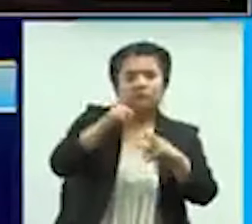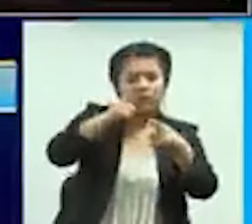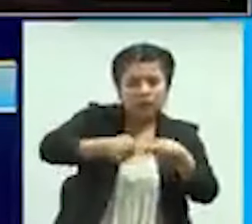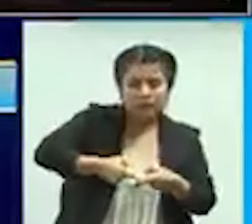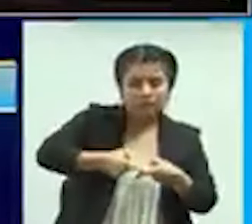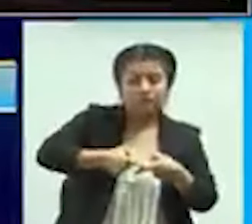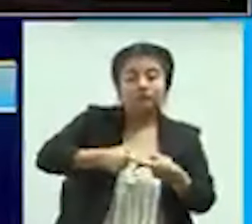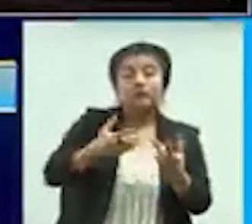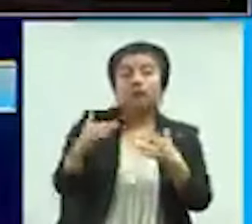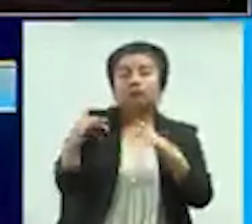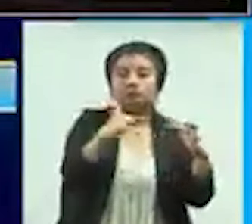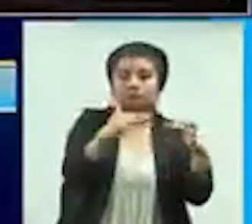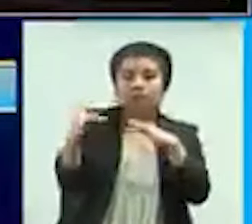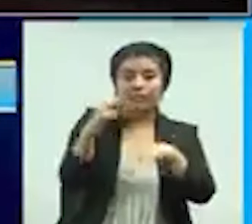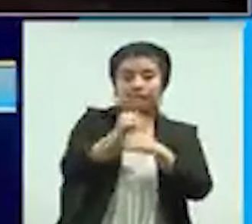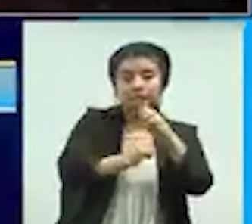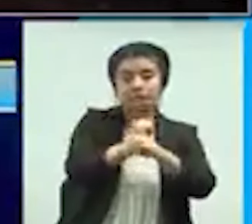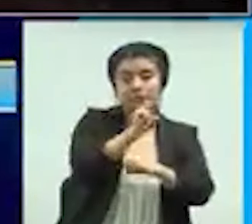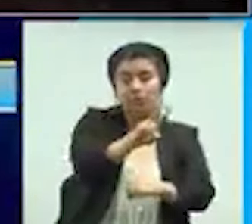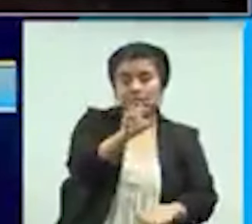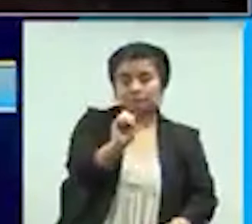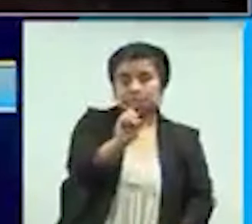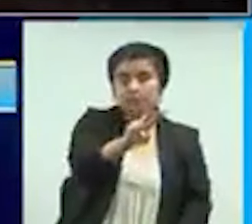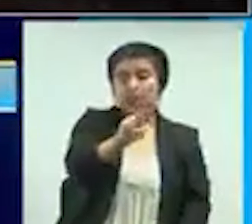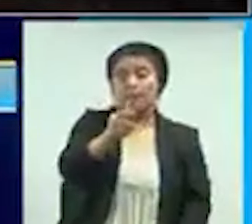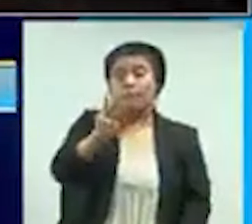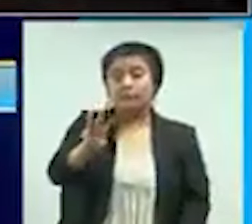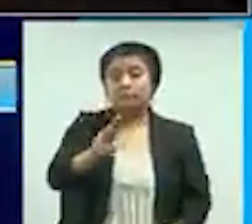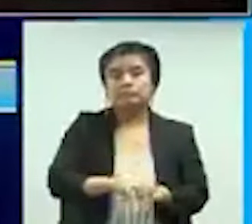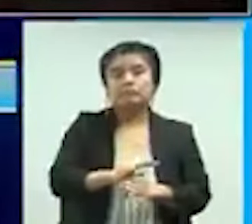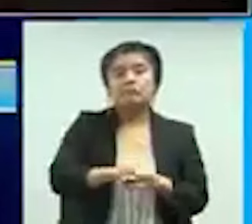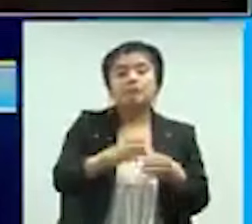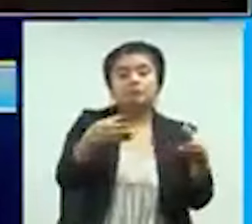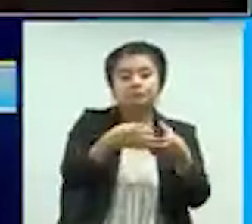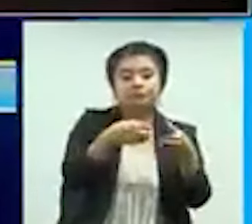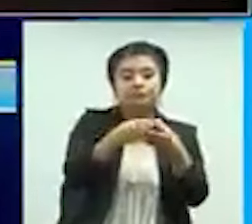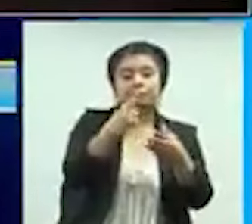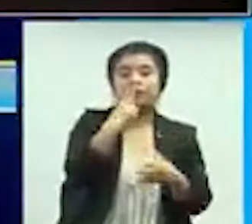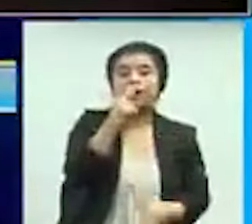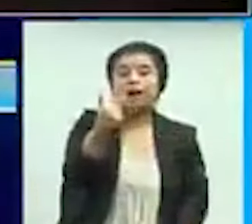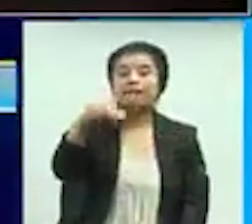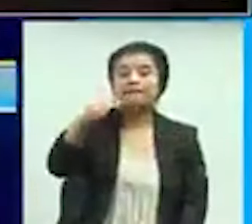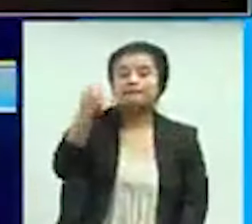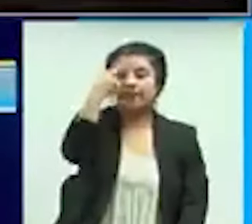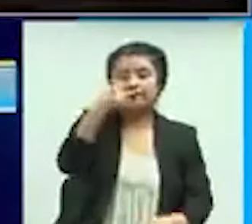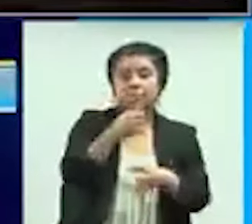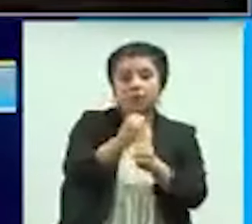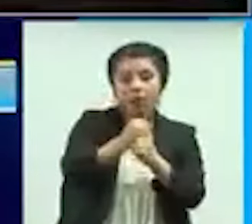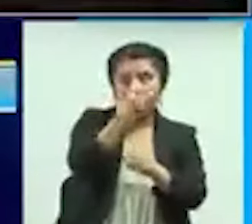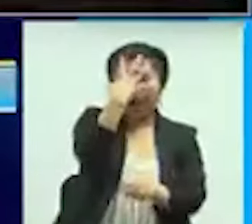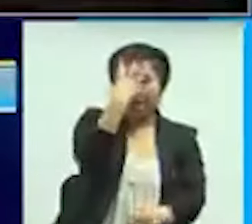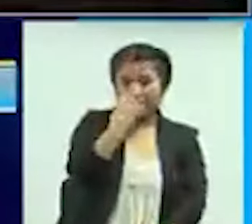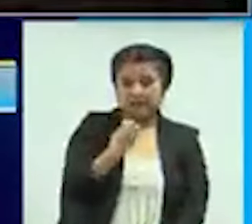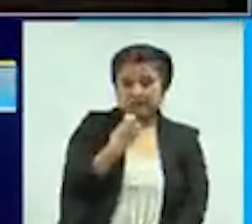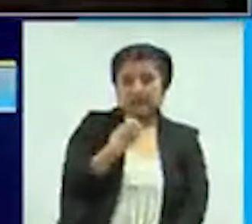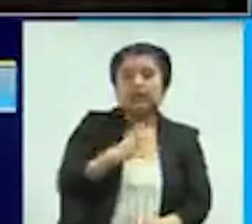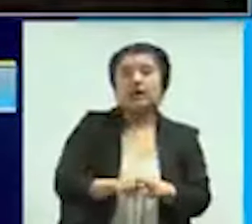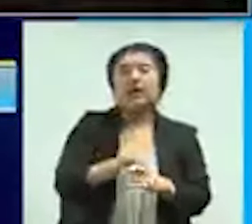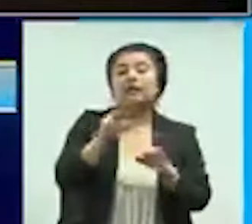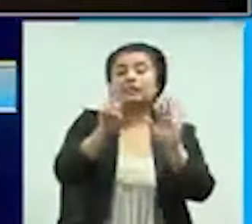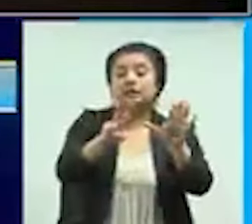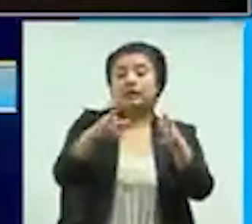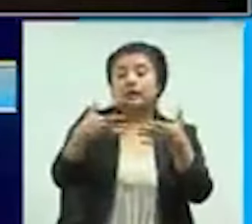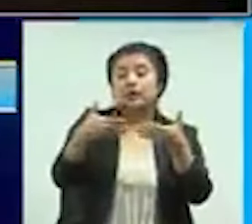6 de octubre del año 2023 y que jamás lo rompió al atacar a Israel el 7 de